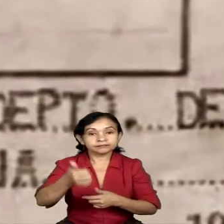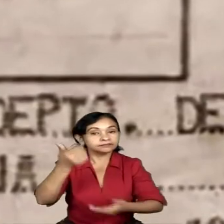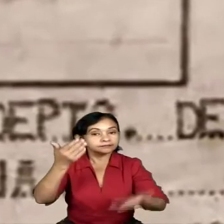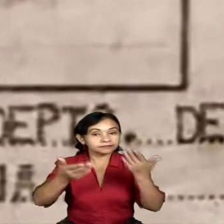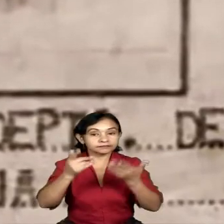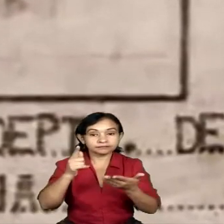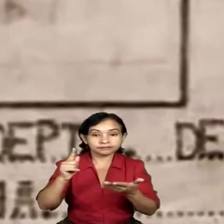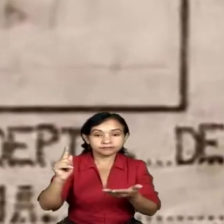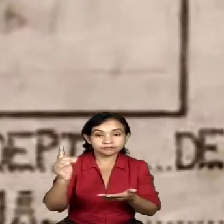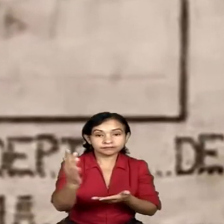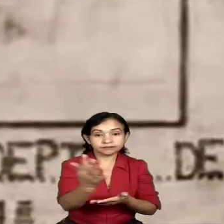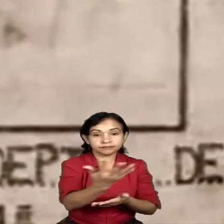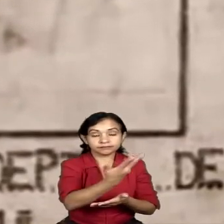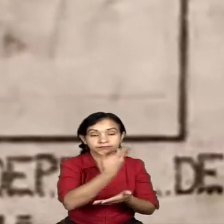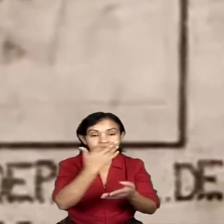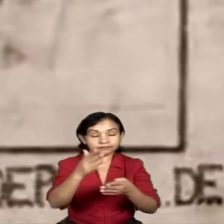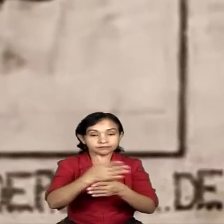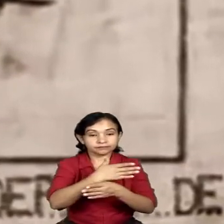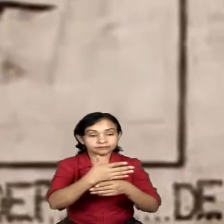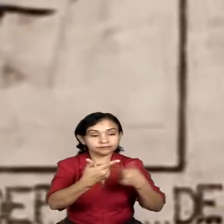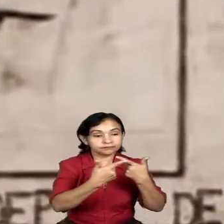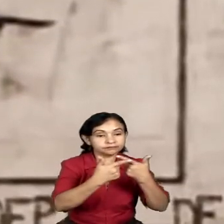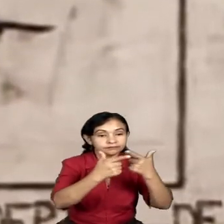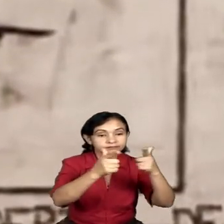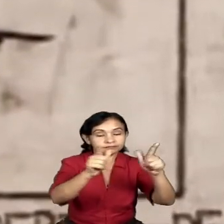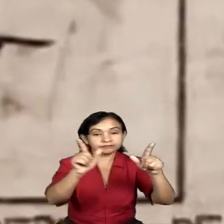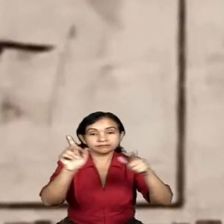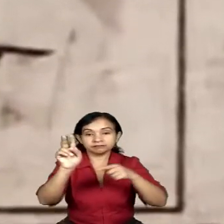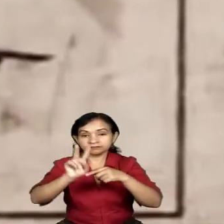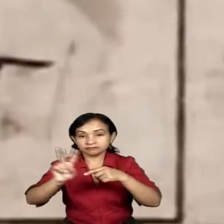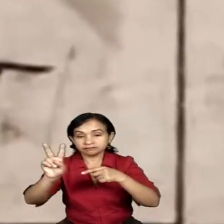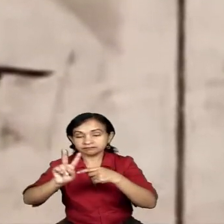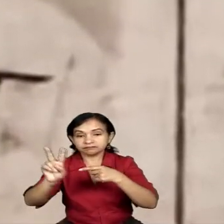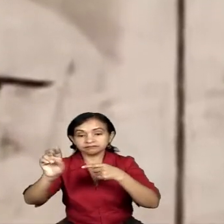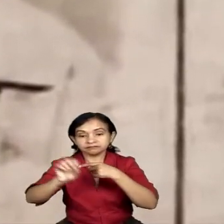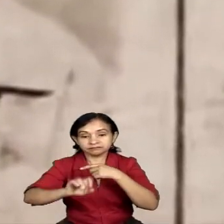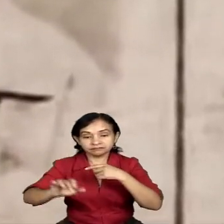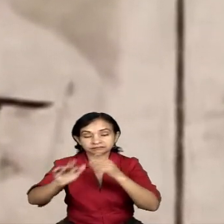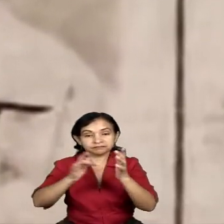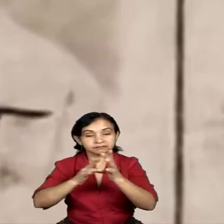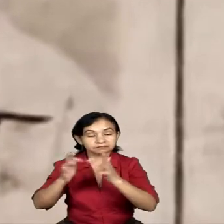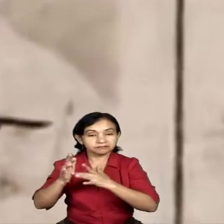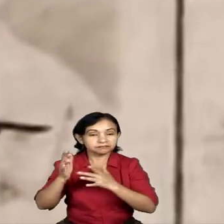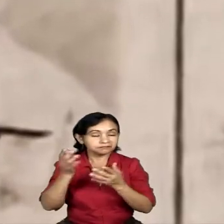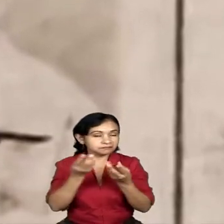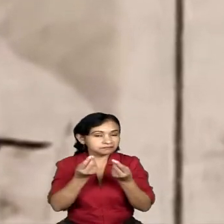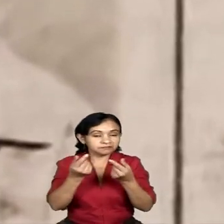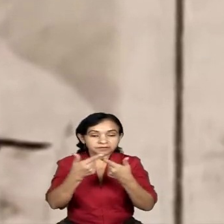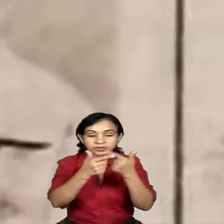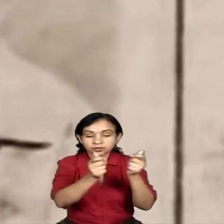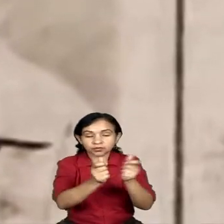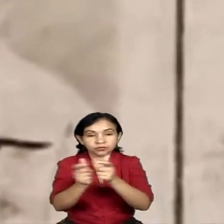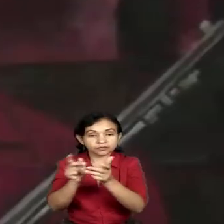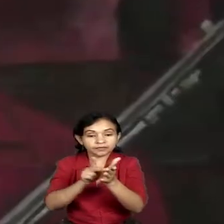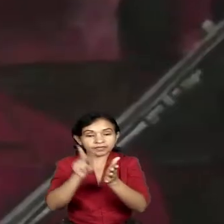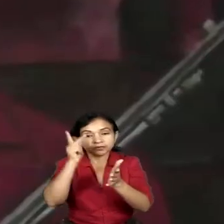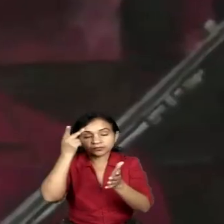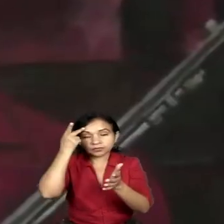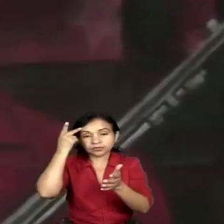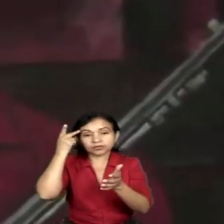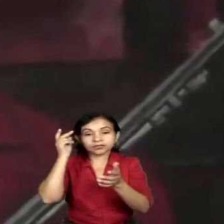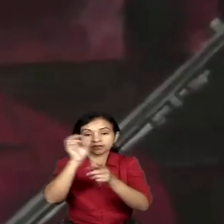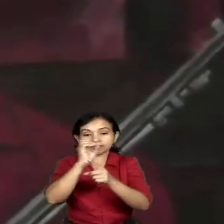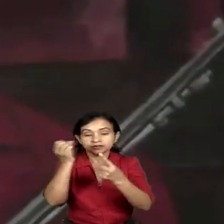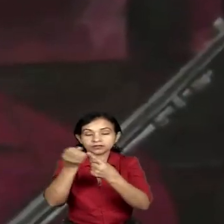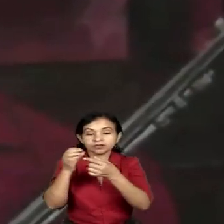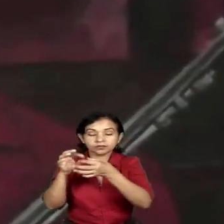las tendencias liberales independientes, conservadores, sociales cristianos, comunistas, renovación nacional, organizaciones